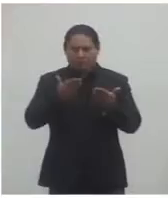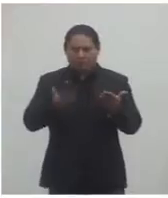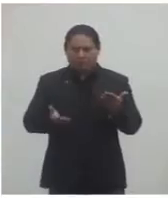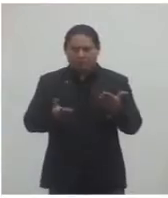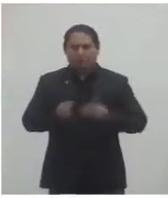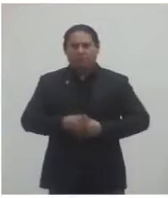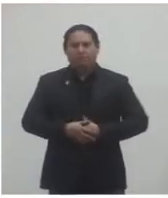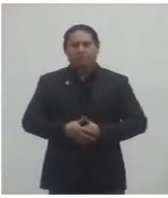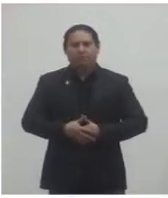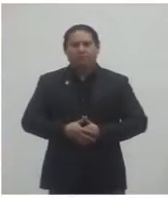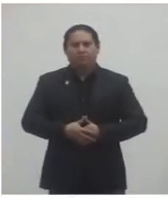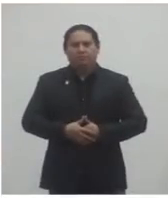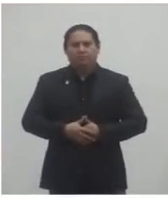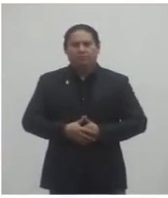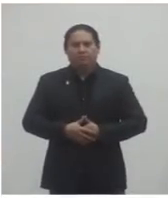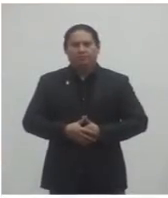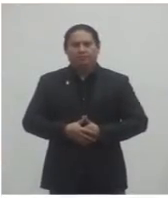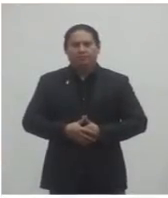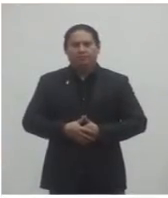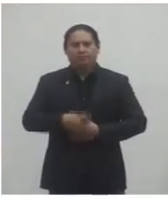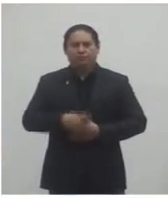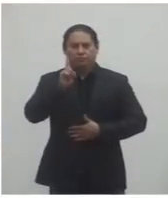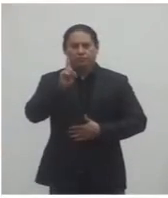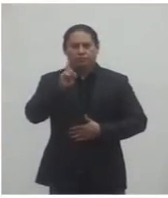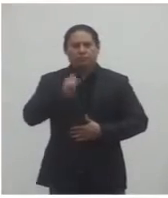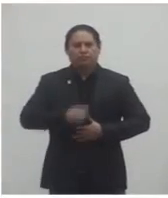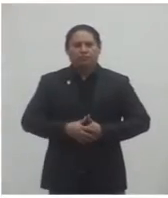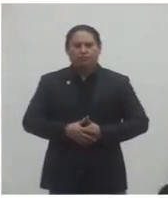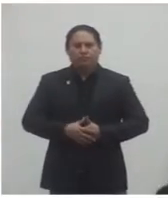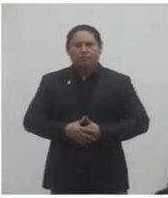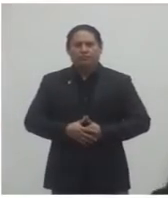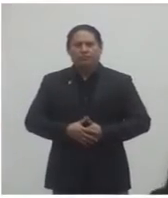sesión ordinaria es el siguiente. Punto 1.